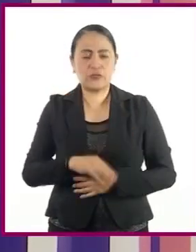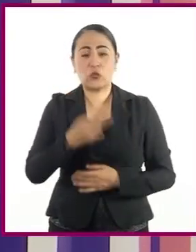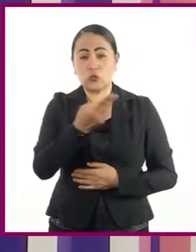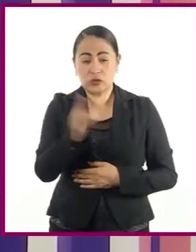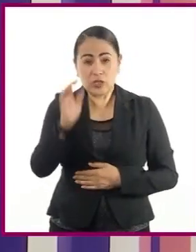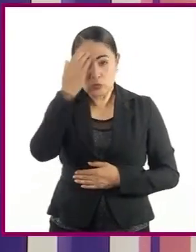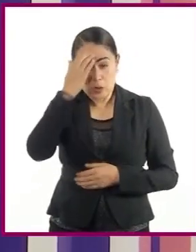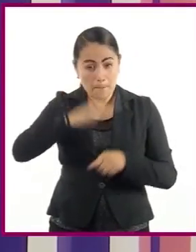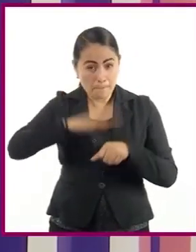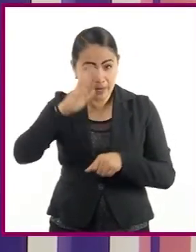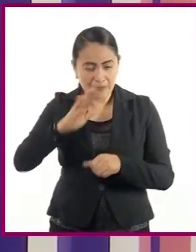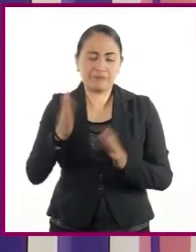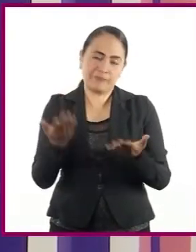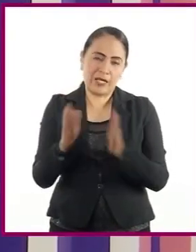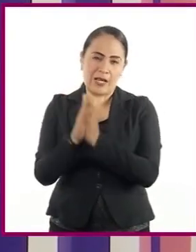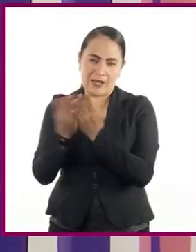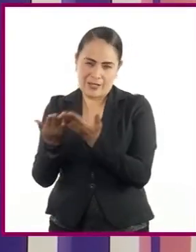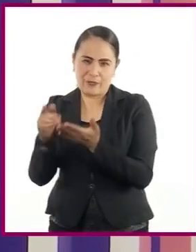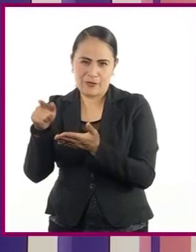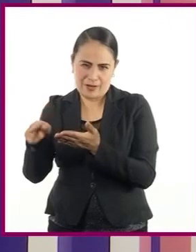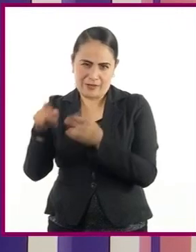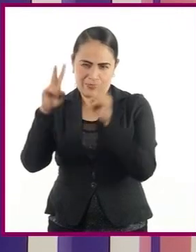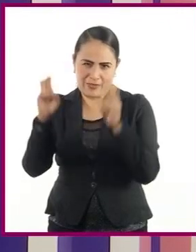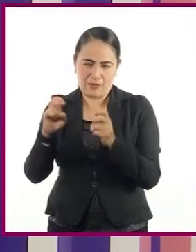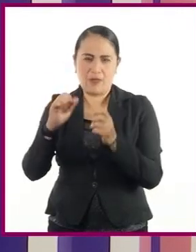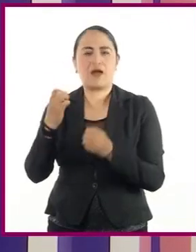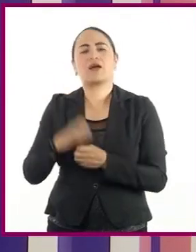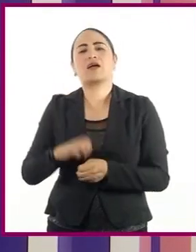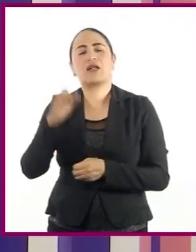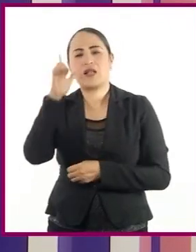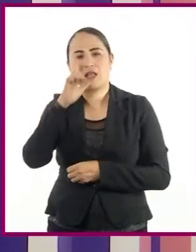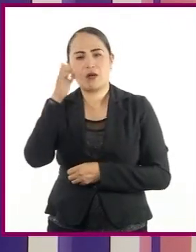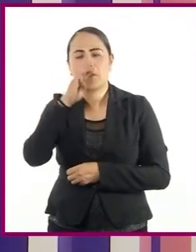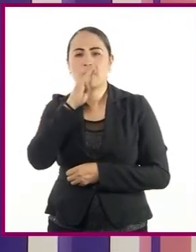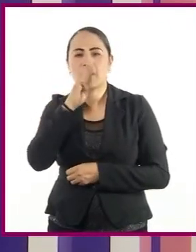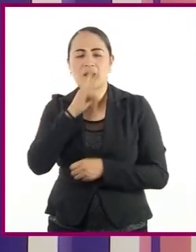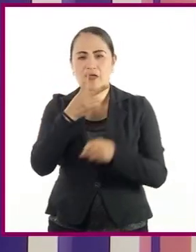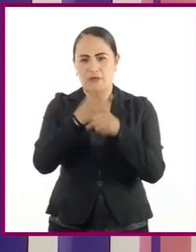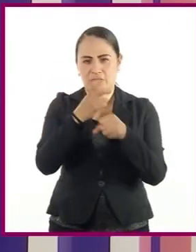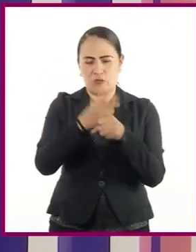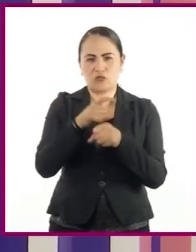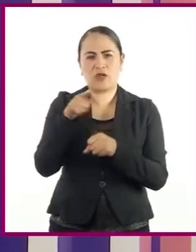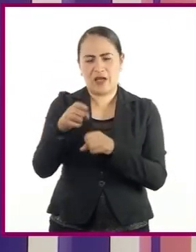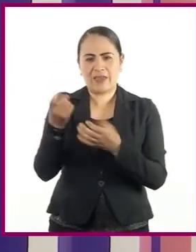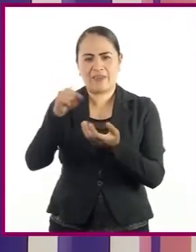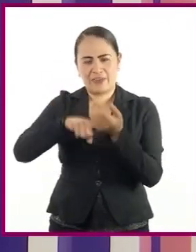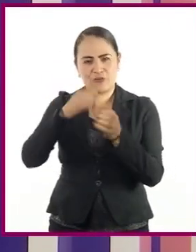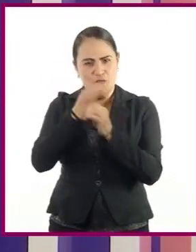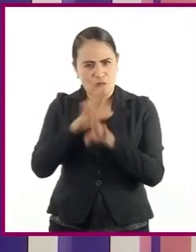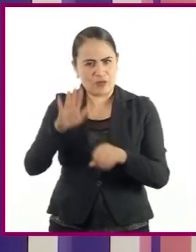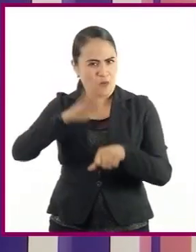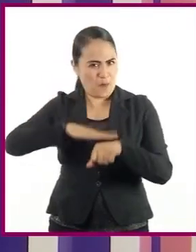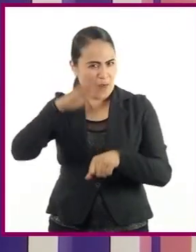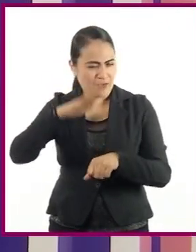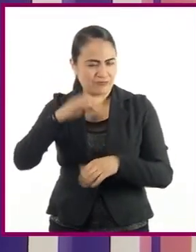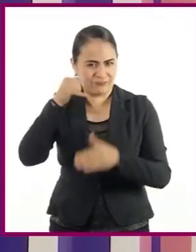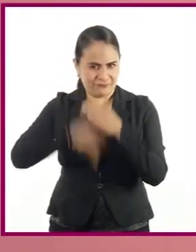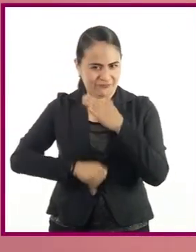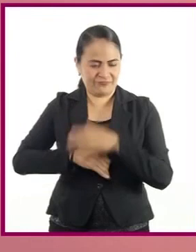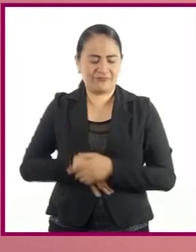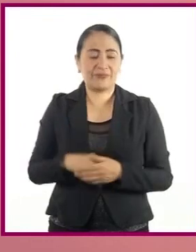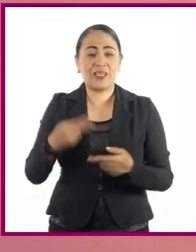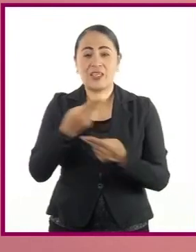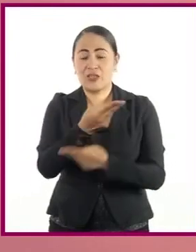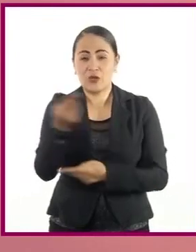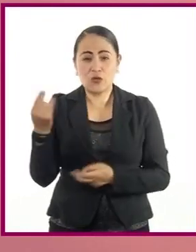pueden consultar su libro de Lengua Materna 2, en donde encontrarán información que enriquezca lo aprendido. También pueden